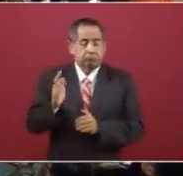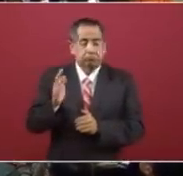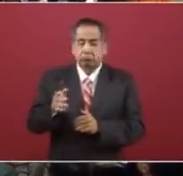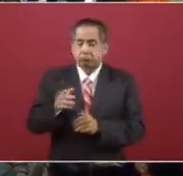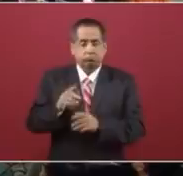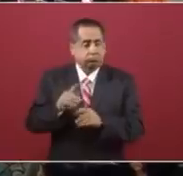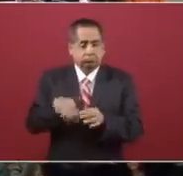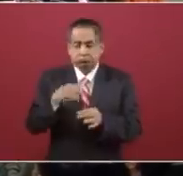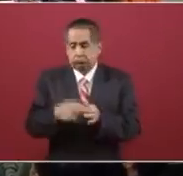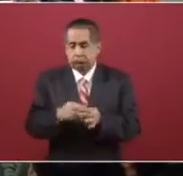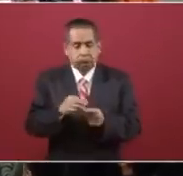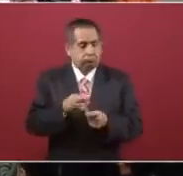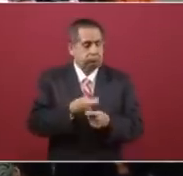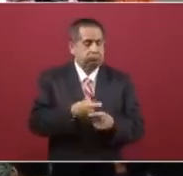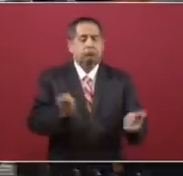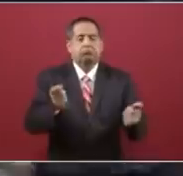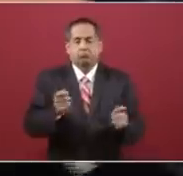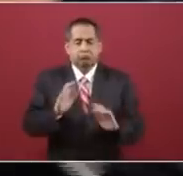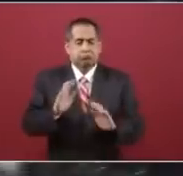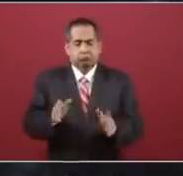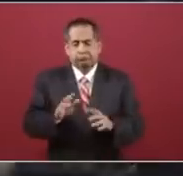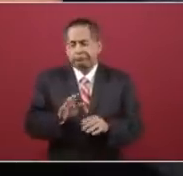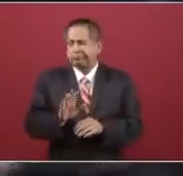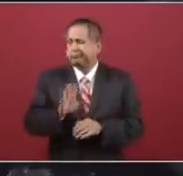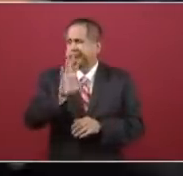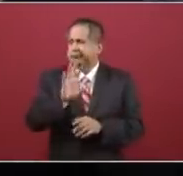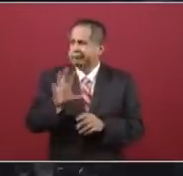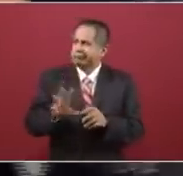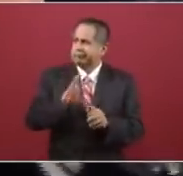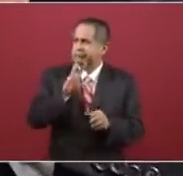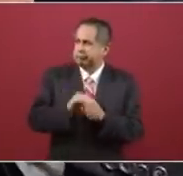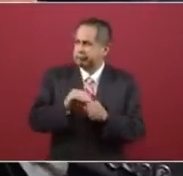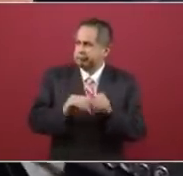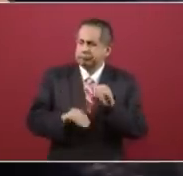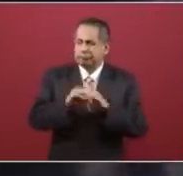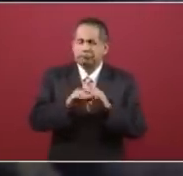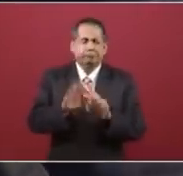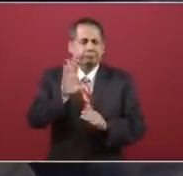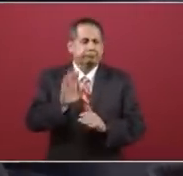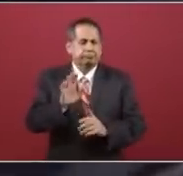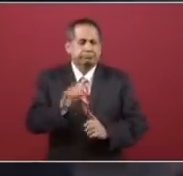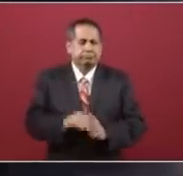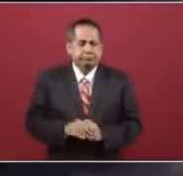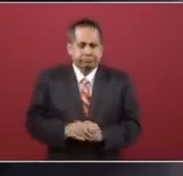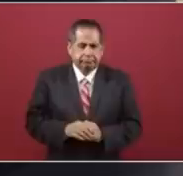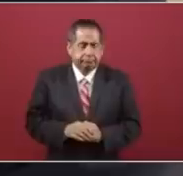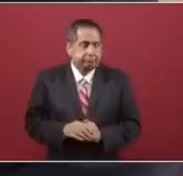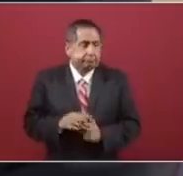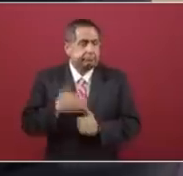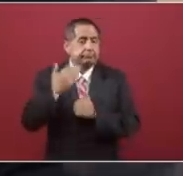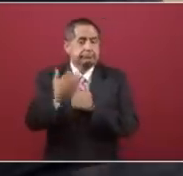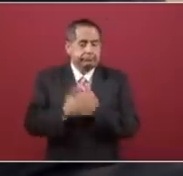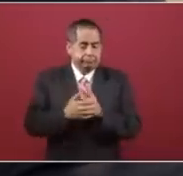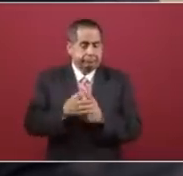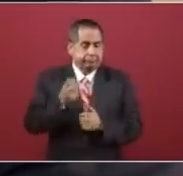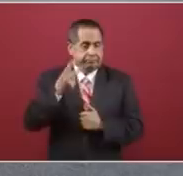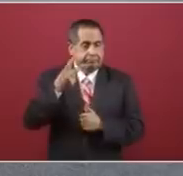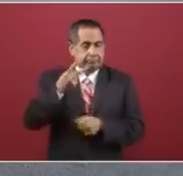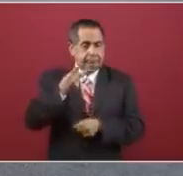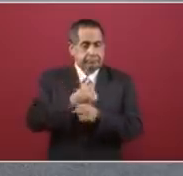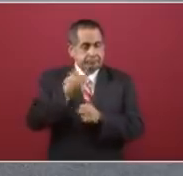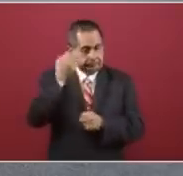cubierto casi en su totalidad. Viene el segundo